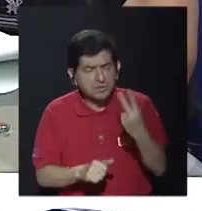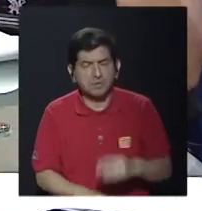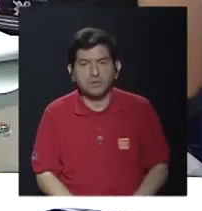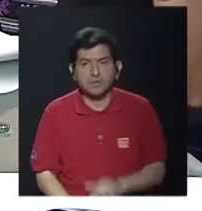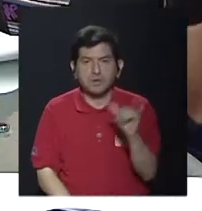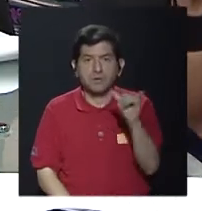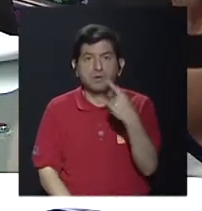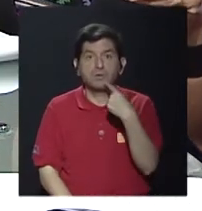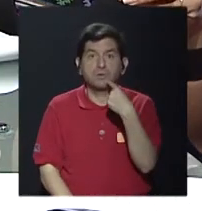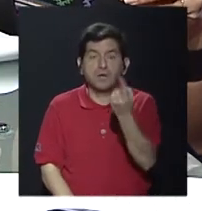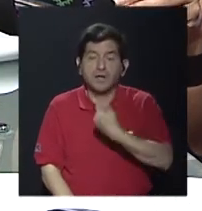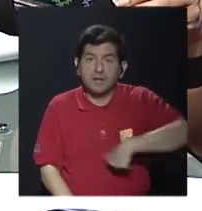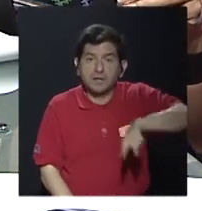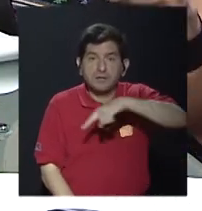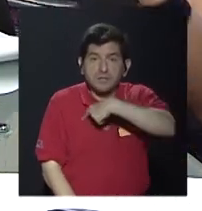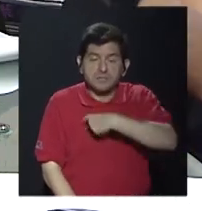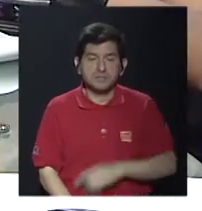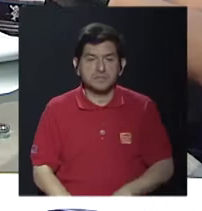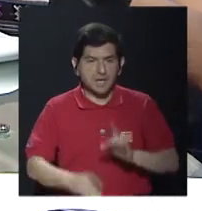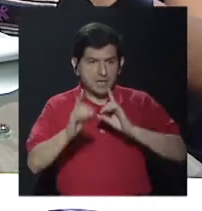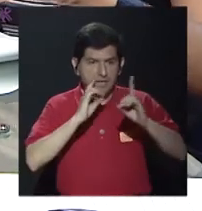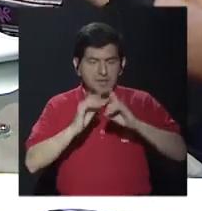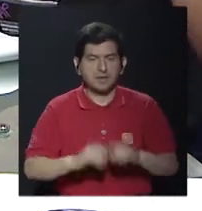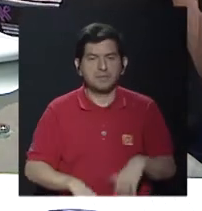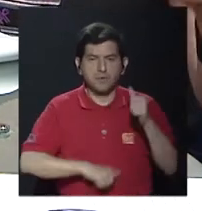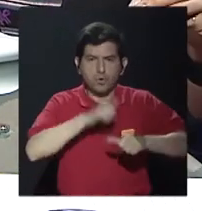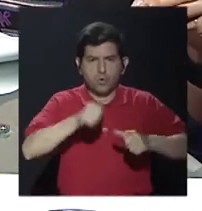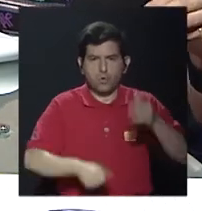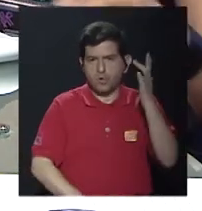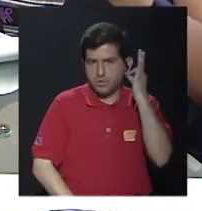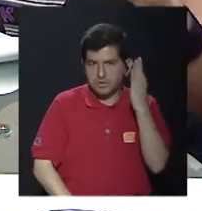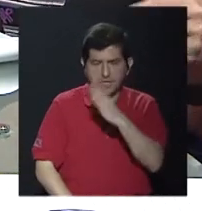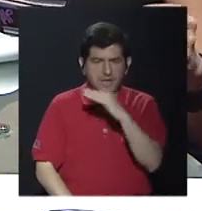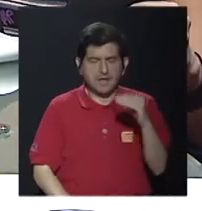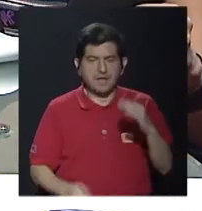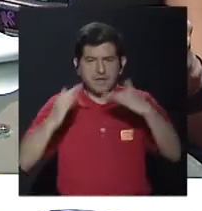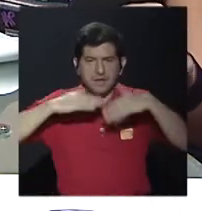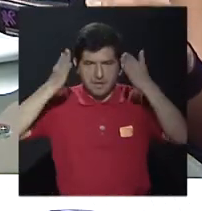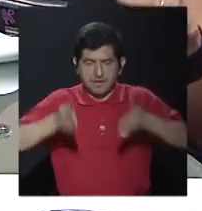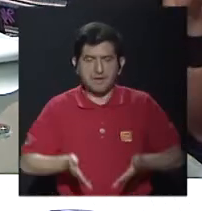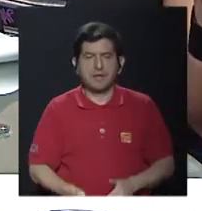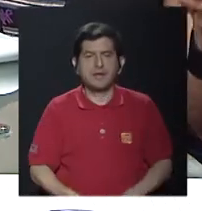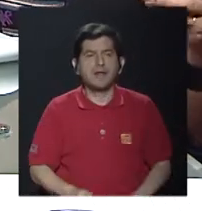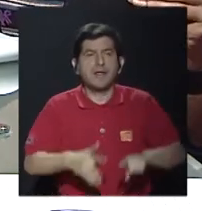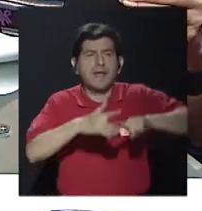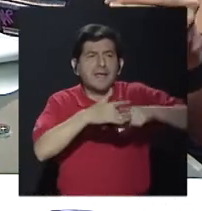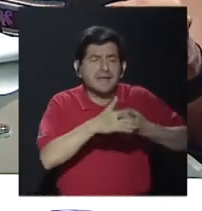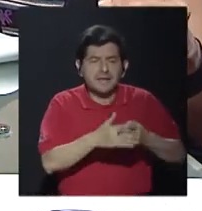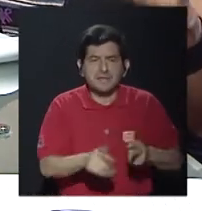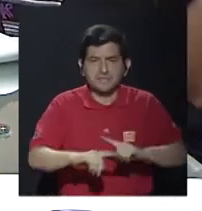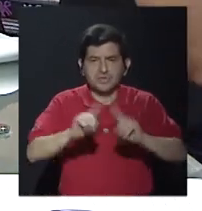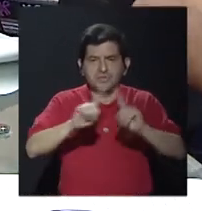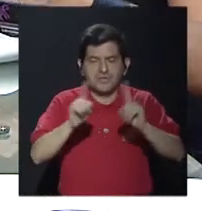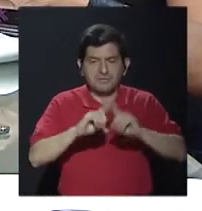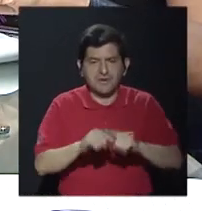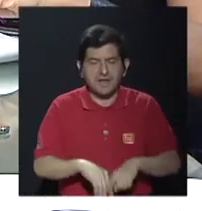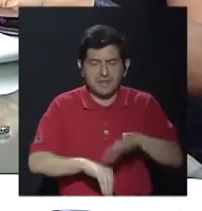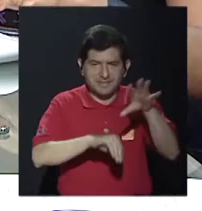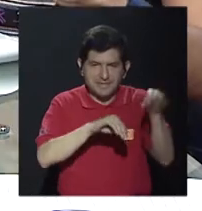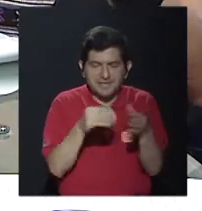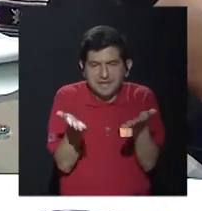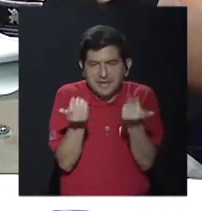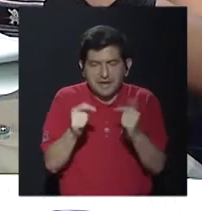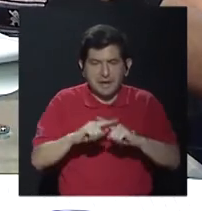dijimos, bueno, estamos poniendo a dialogar ecologismos y feminismos, que en un principio querían que fuéramos muchos más movimientos. Quedamos